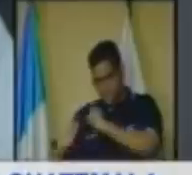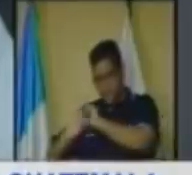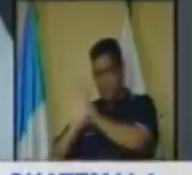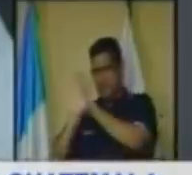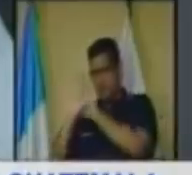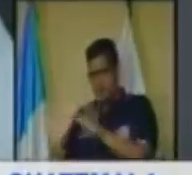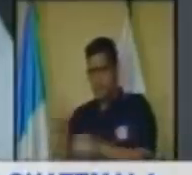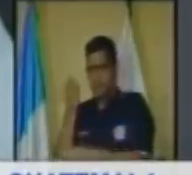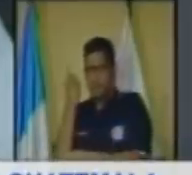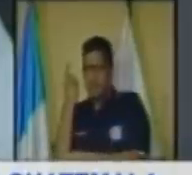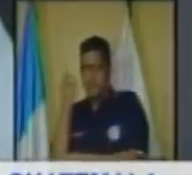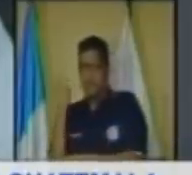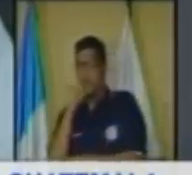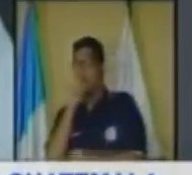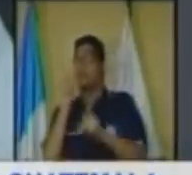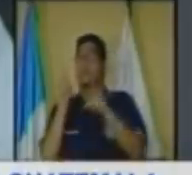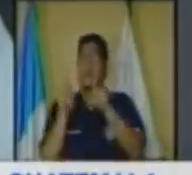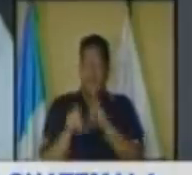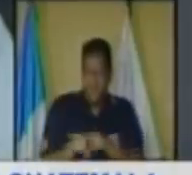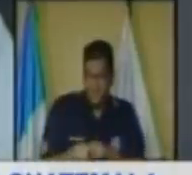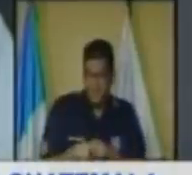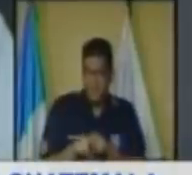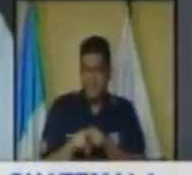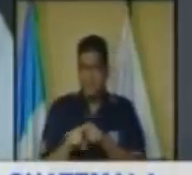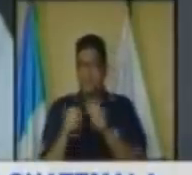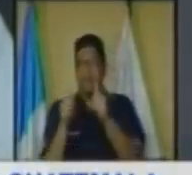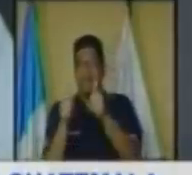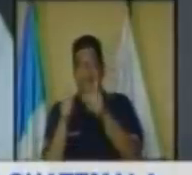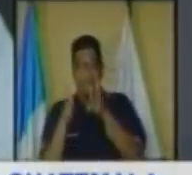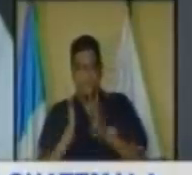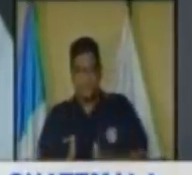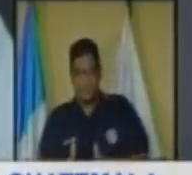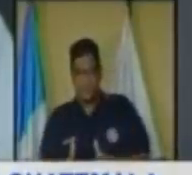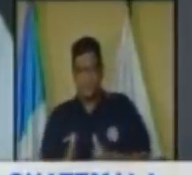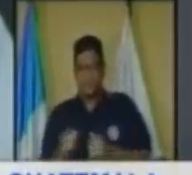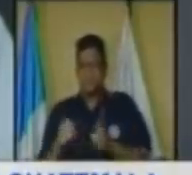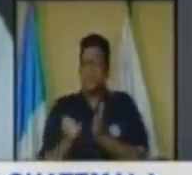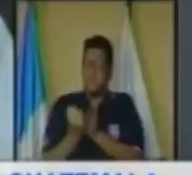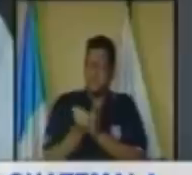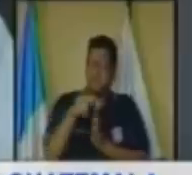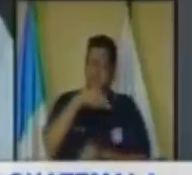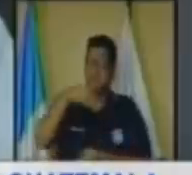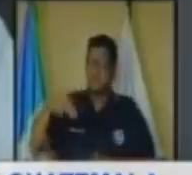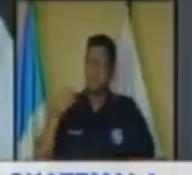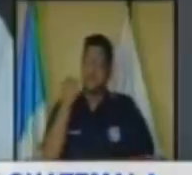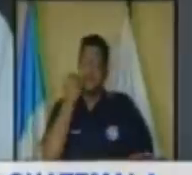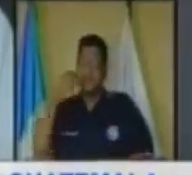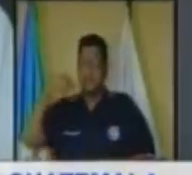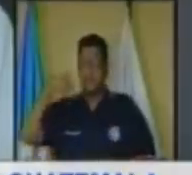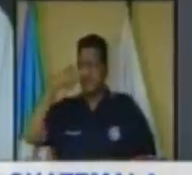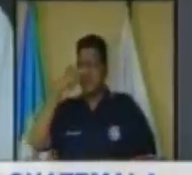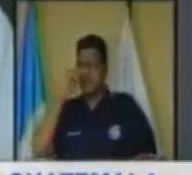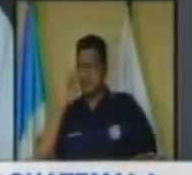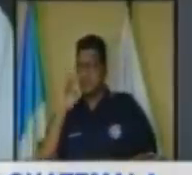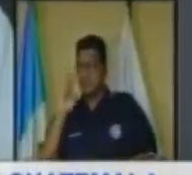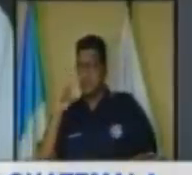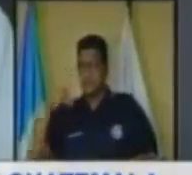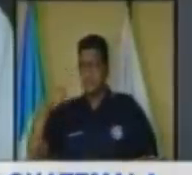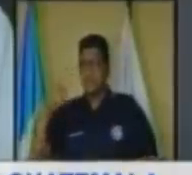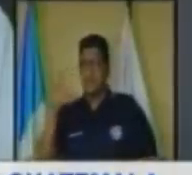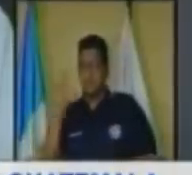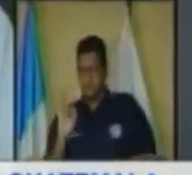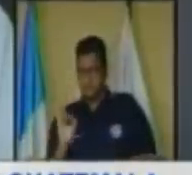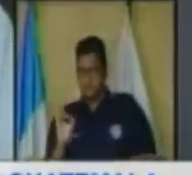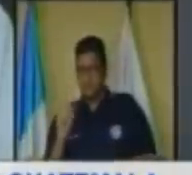que están en los internados. También deben devolverse a sus hogares para que estén resguardados con sus familias. Y